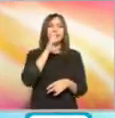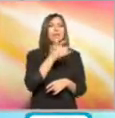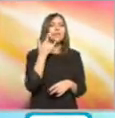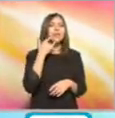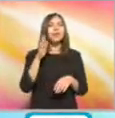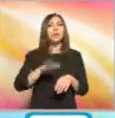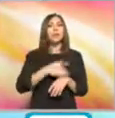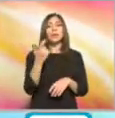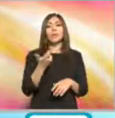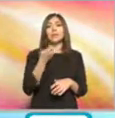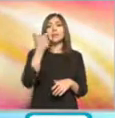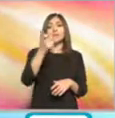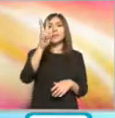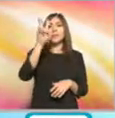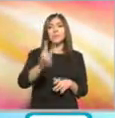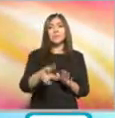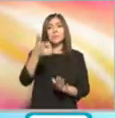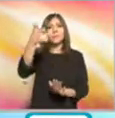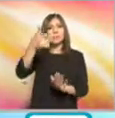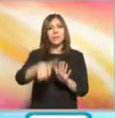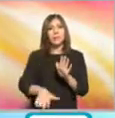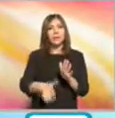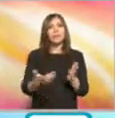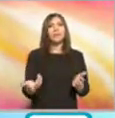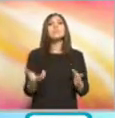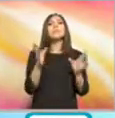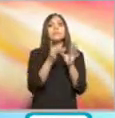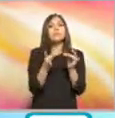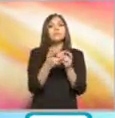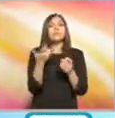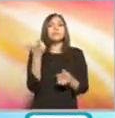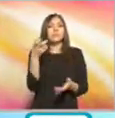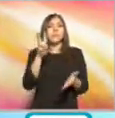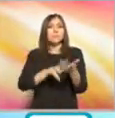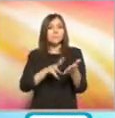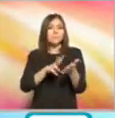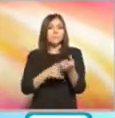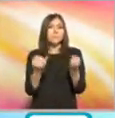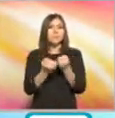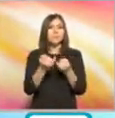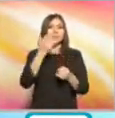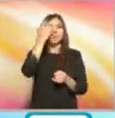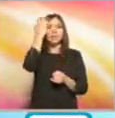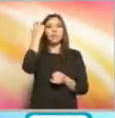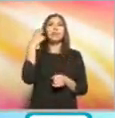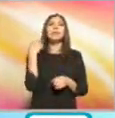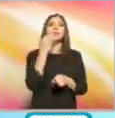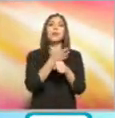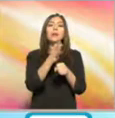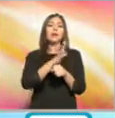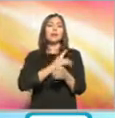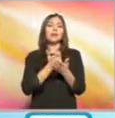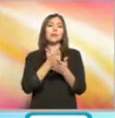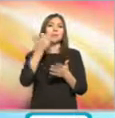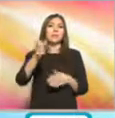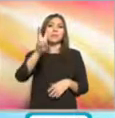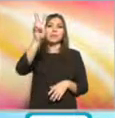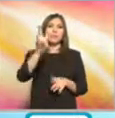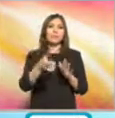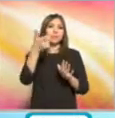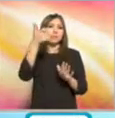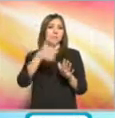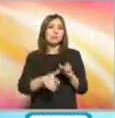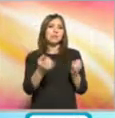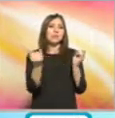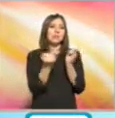los costos son muy accesibles, Mercedes. Platícanos un poco de esto también. Así es, fíjate que tenemos un costo muy económico, así que